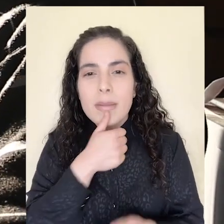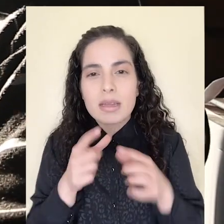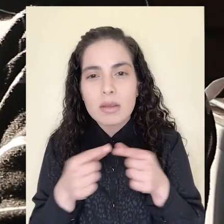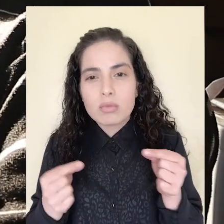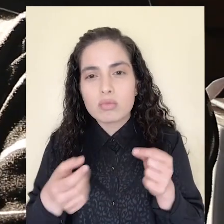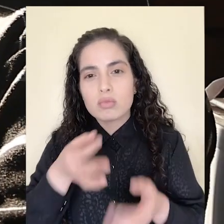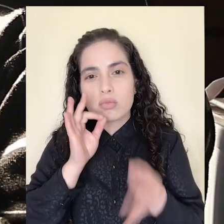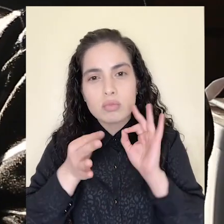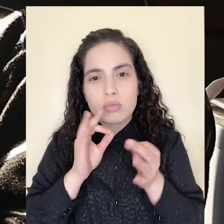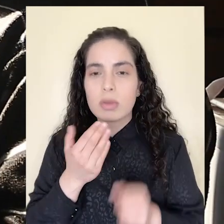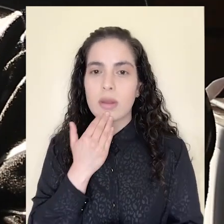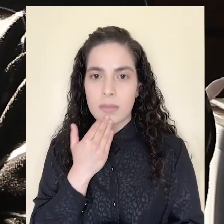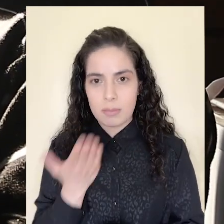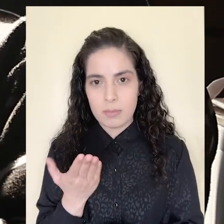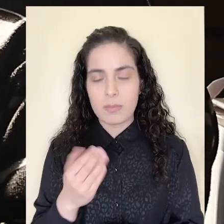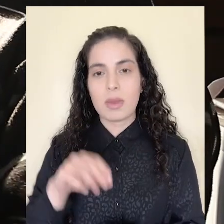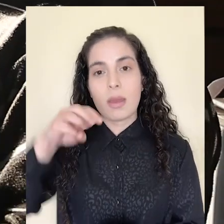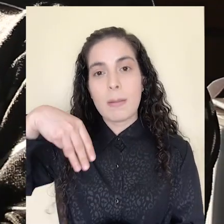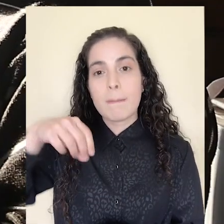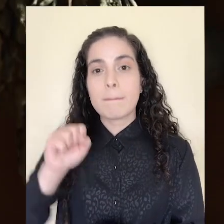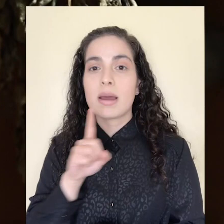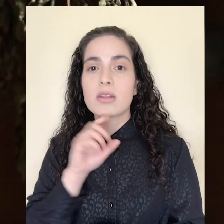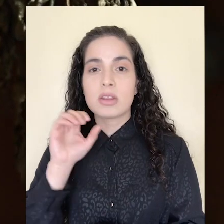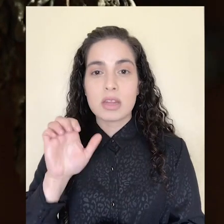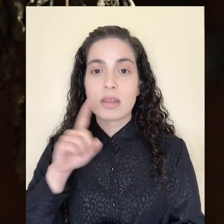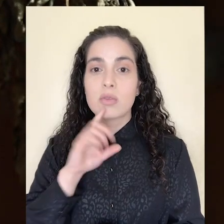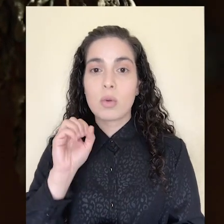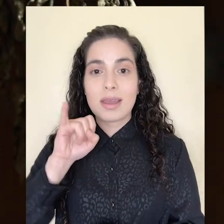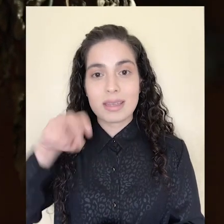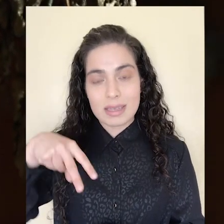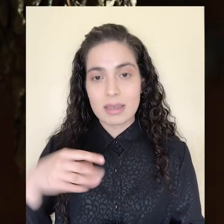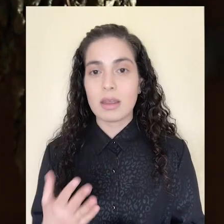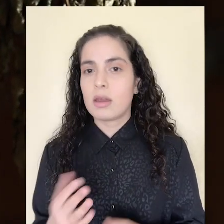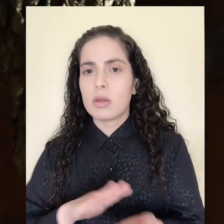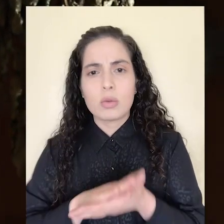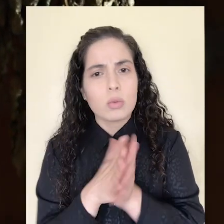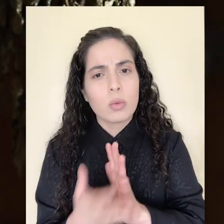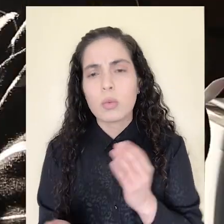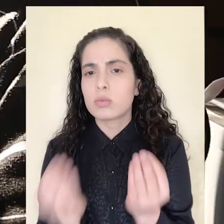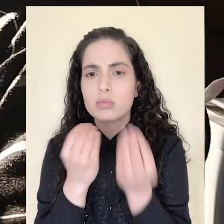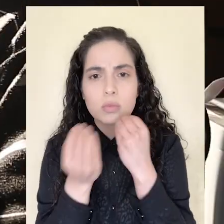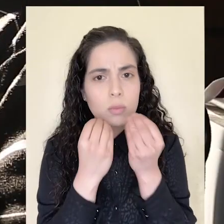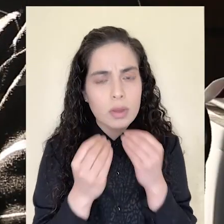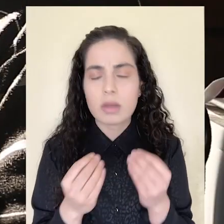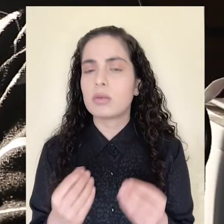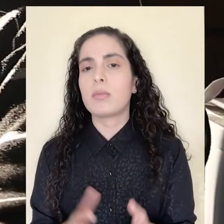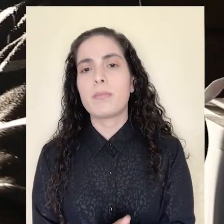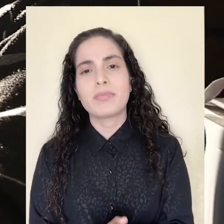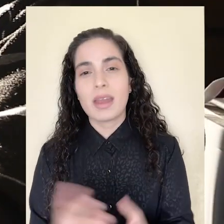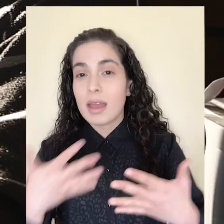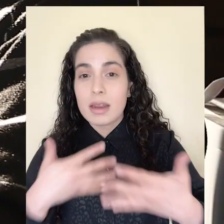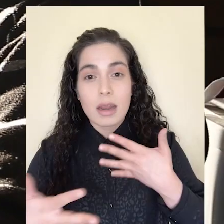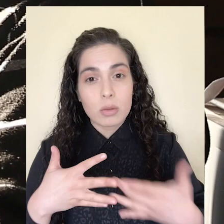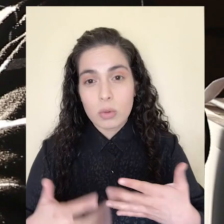algo y alimentarse. Entonces, de eso uno tiene que buscar todo lo natural, lo cultivado, lo que viene de la naturaleza, la alimentación. Entonces, ¿qué significa eso? Y